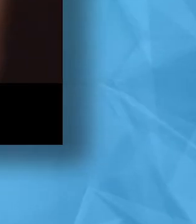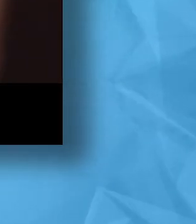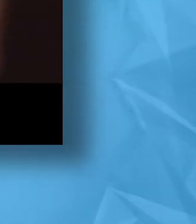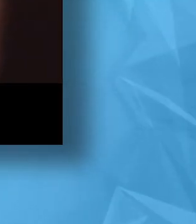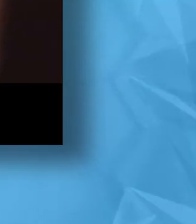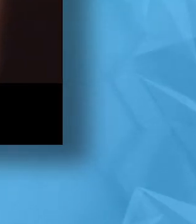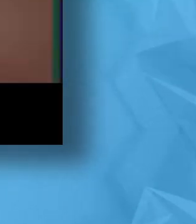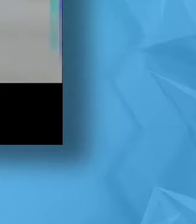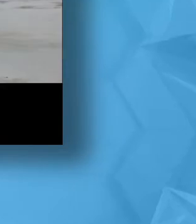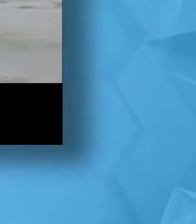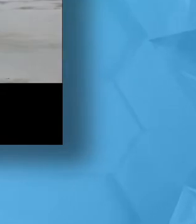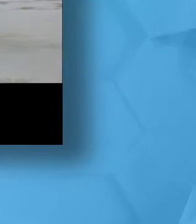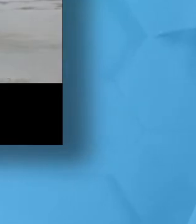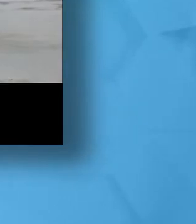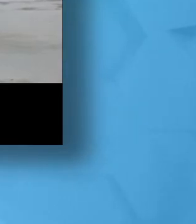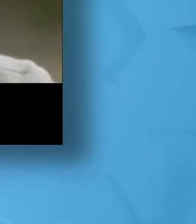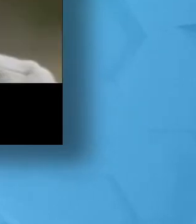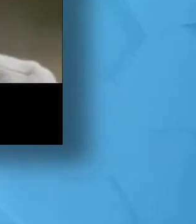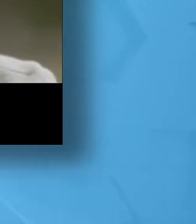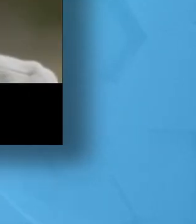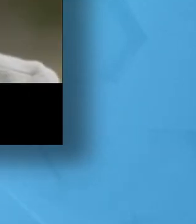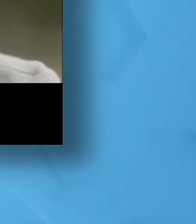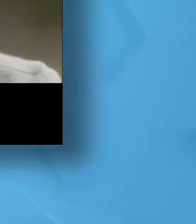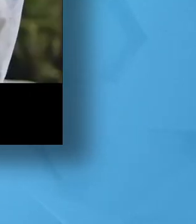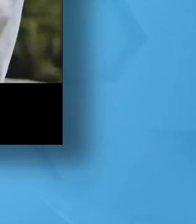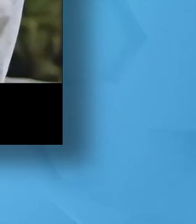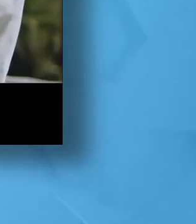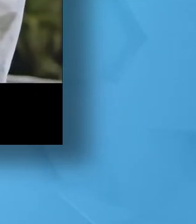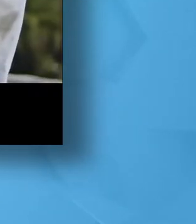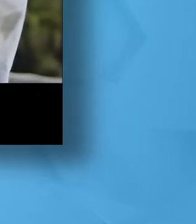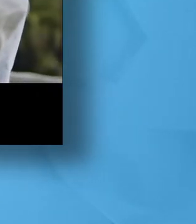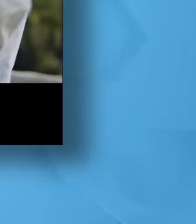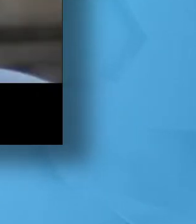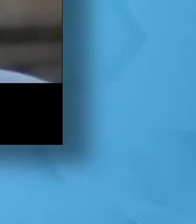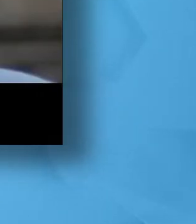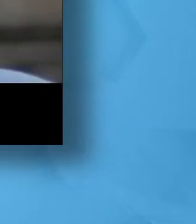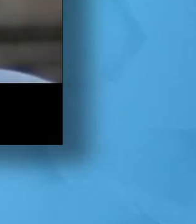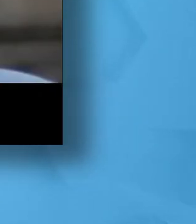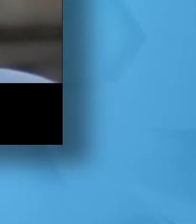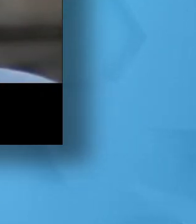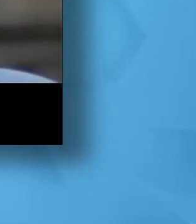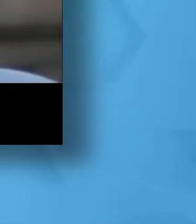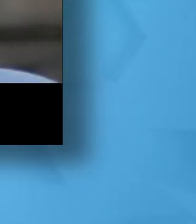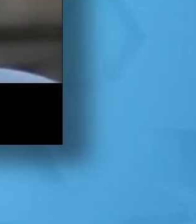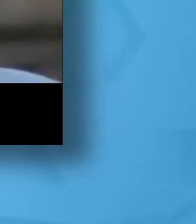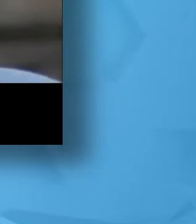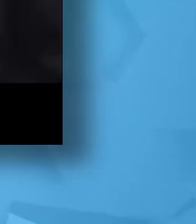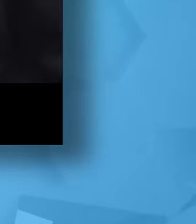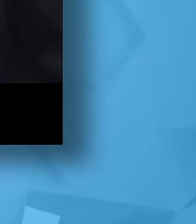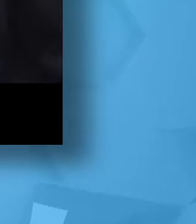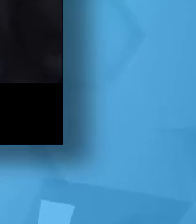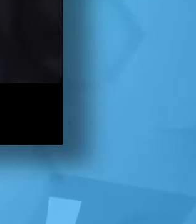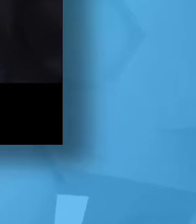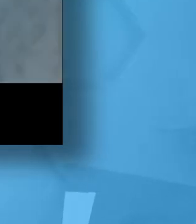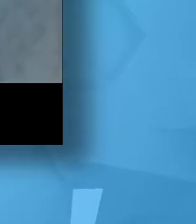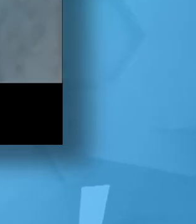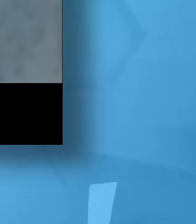It started innocently. It looked fun. It looked cool.